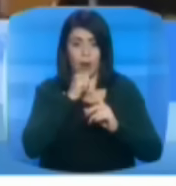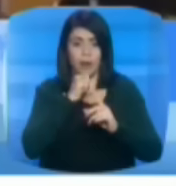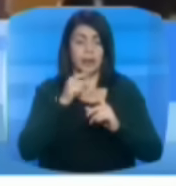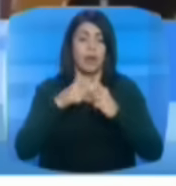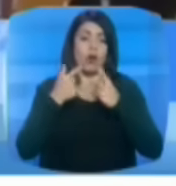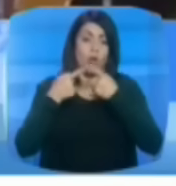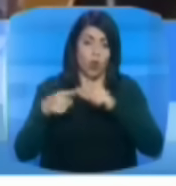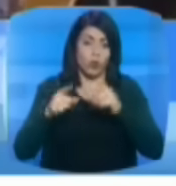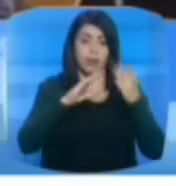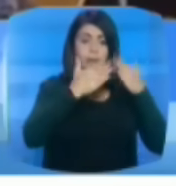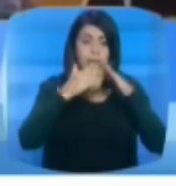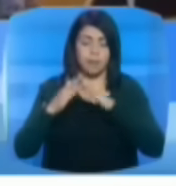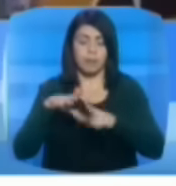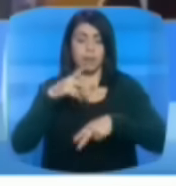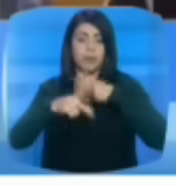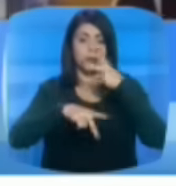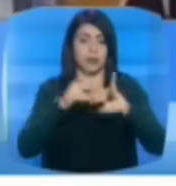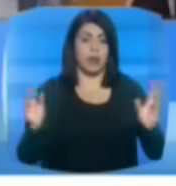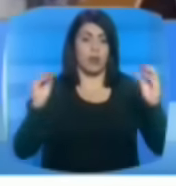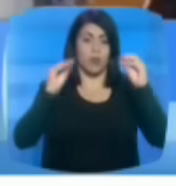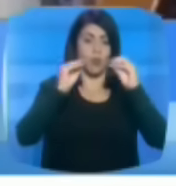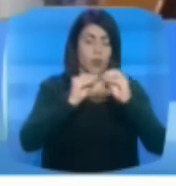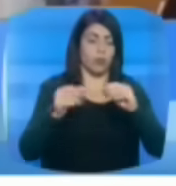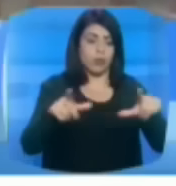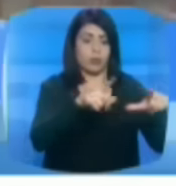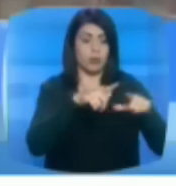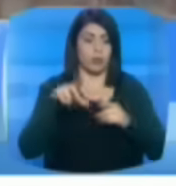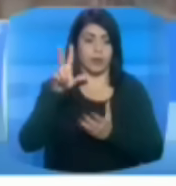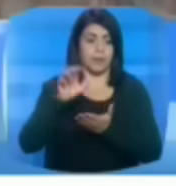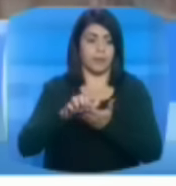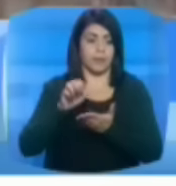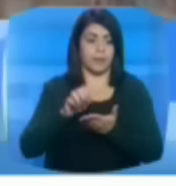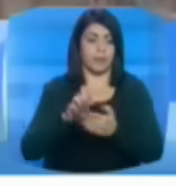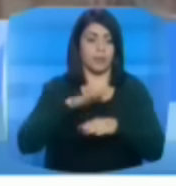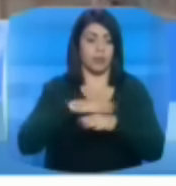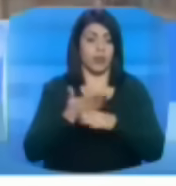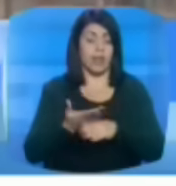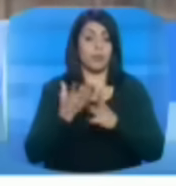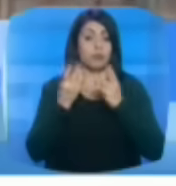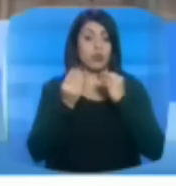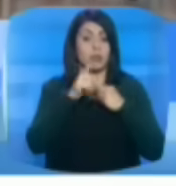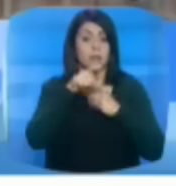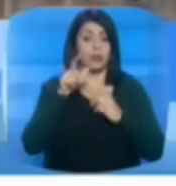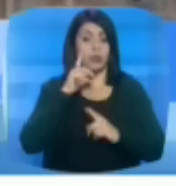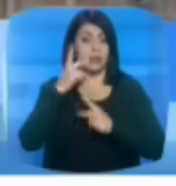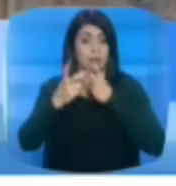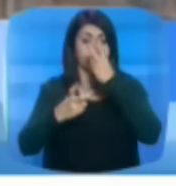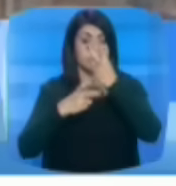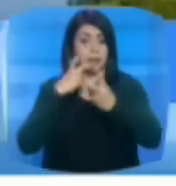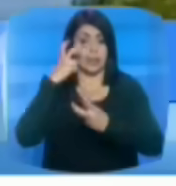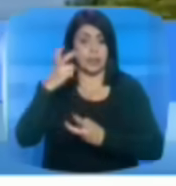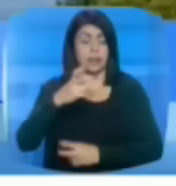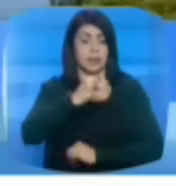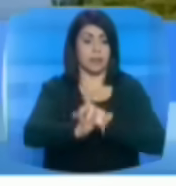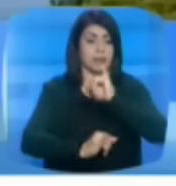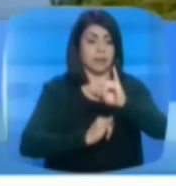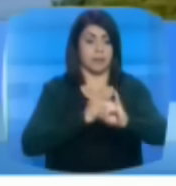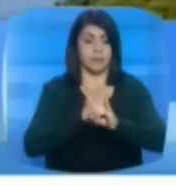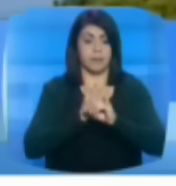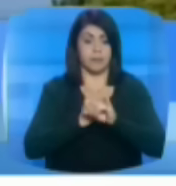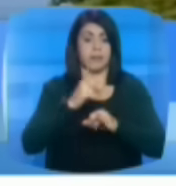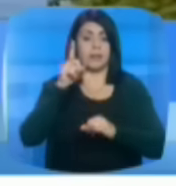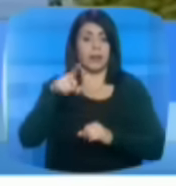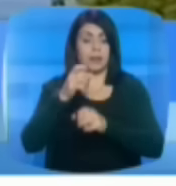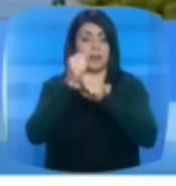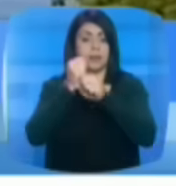también a los sectores productivos que convergen en la región insular, dada la demanda de viajeros nacionales e internacionales